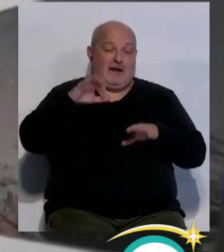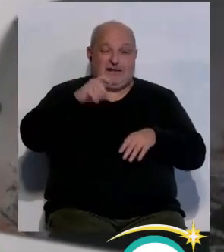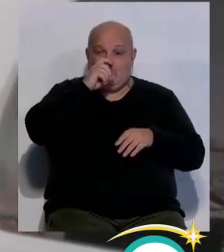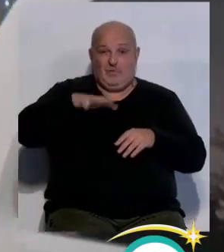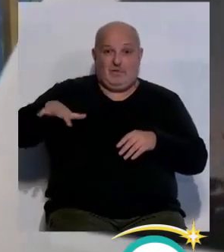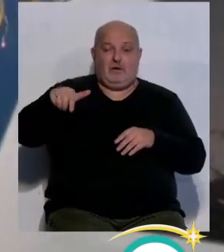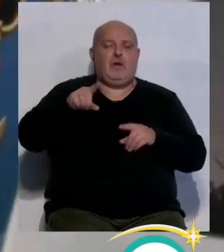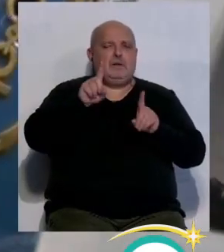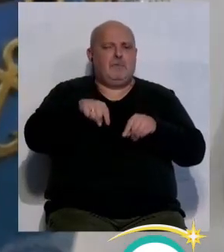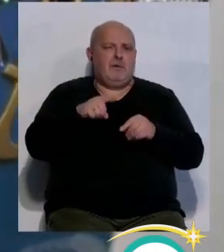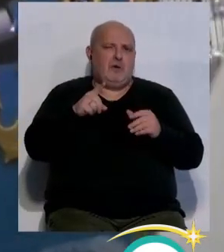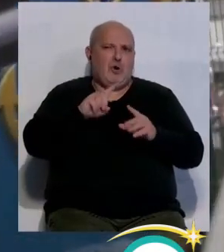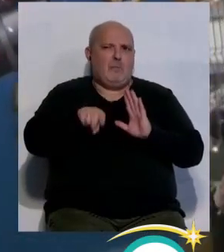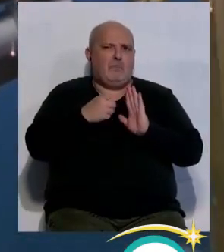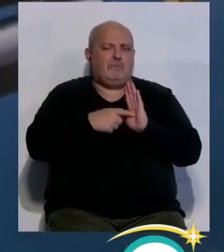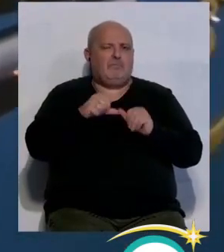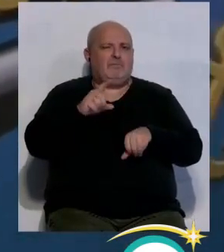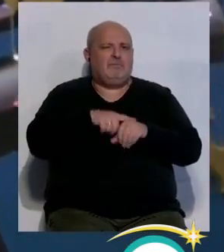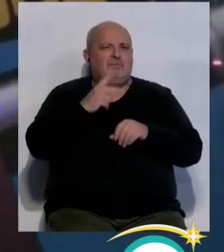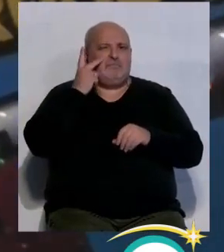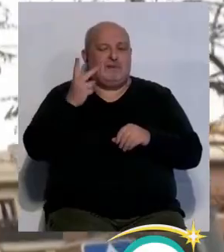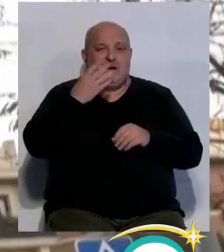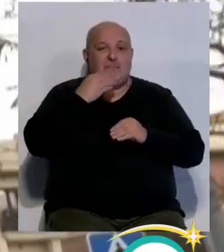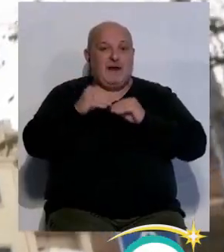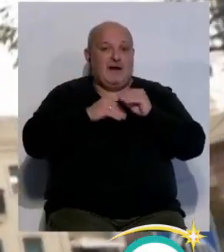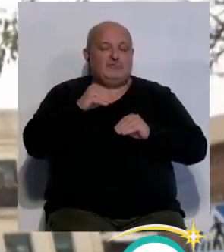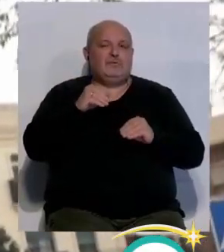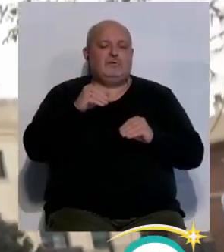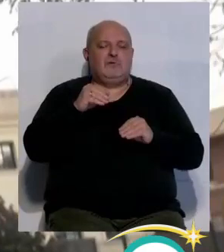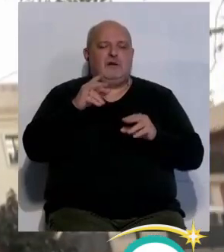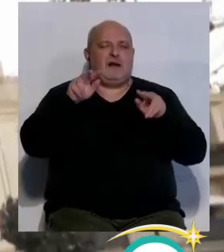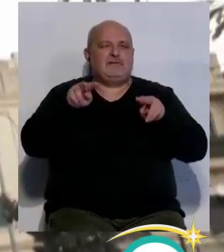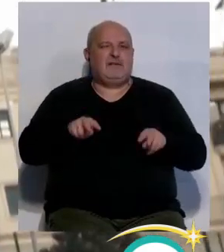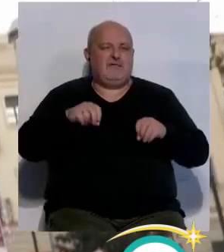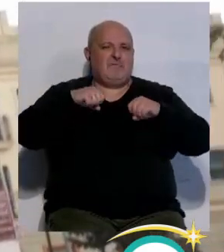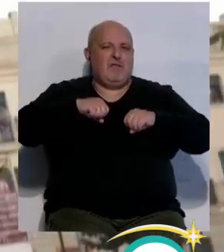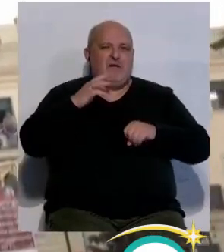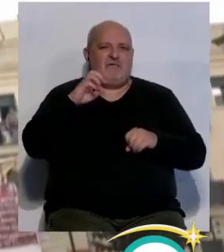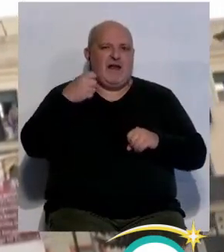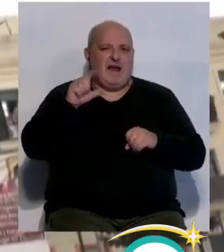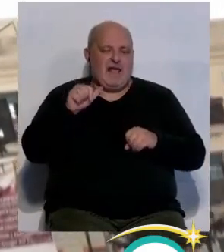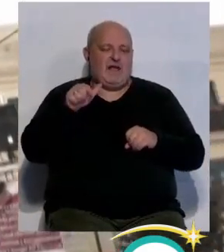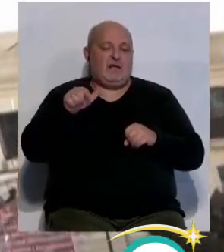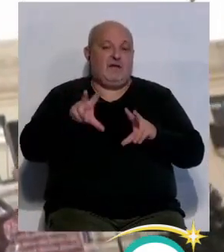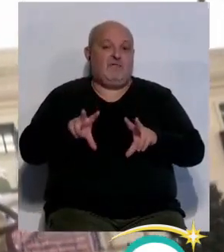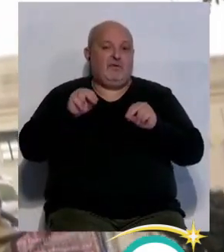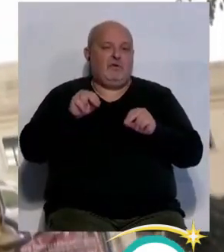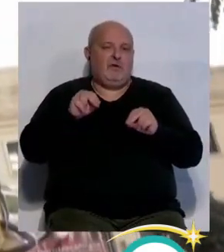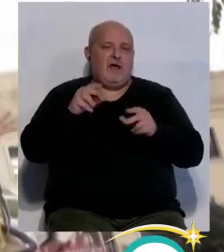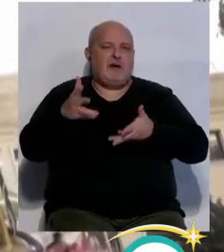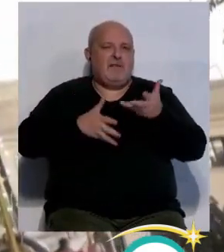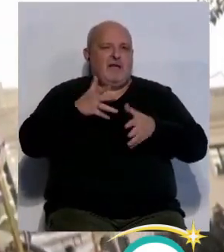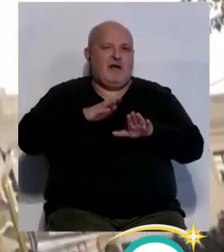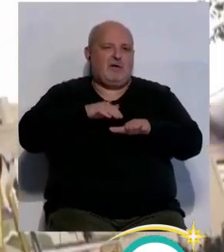de una completa jornada que comenzó con la visita de los Reyes Magos a la residencia Fragela y que concluyó con una